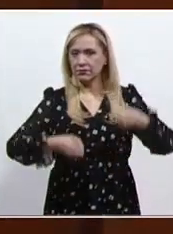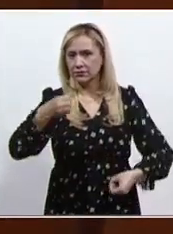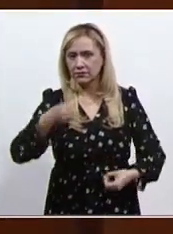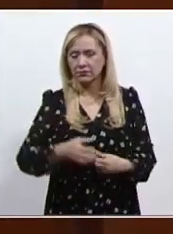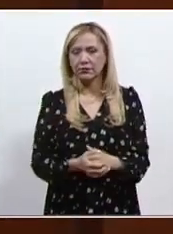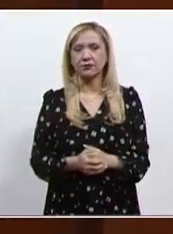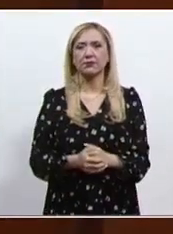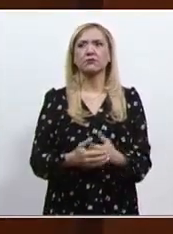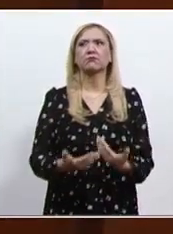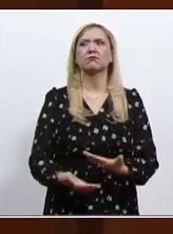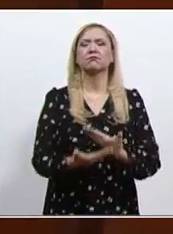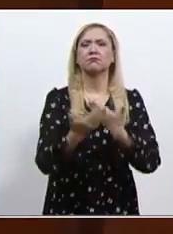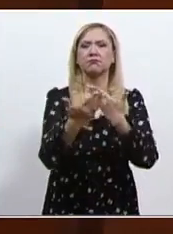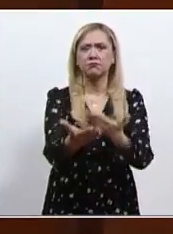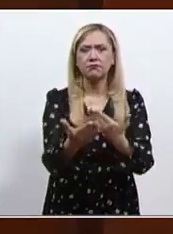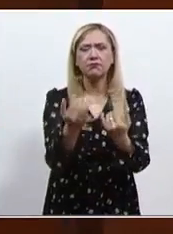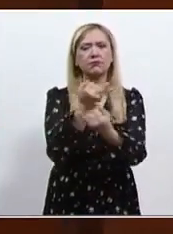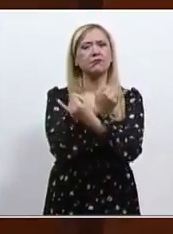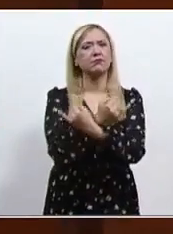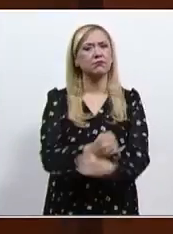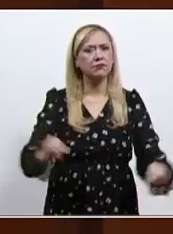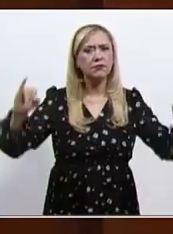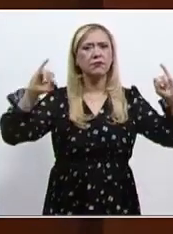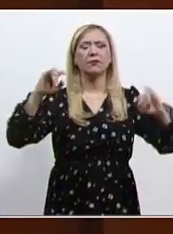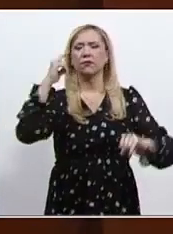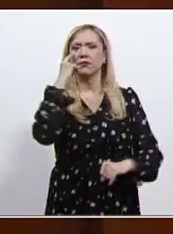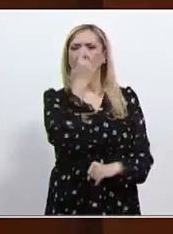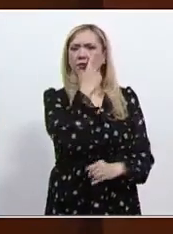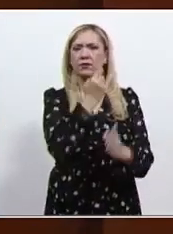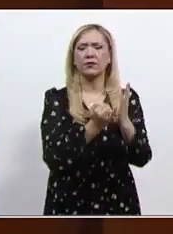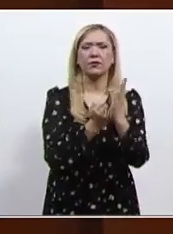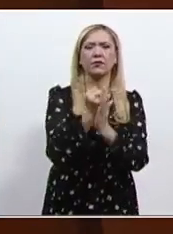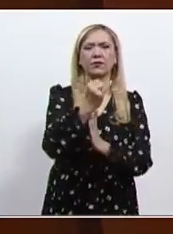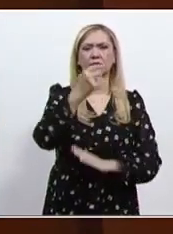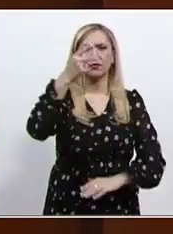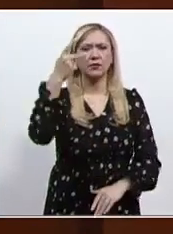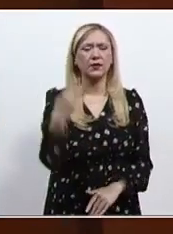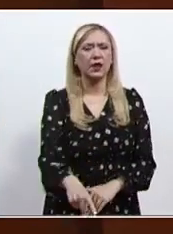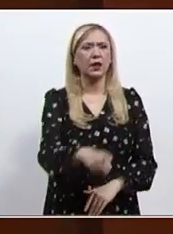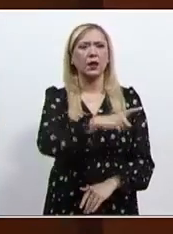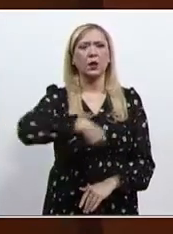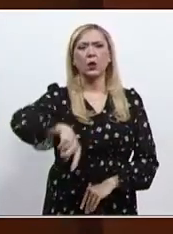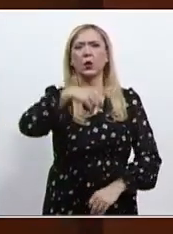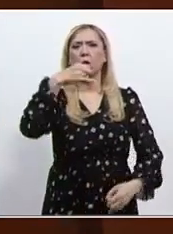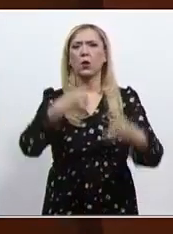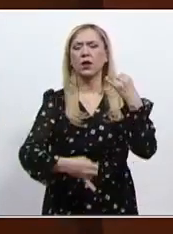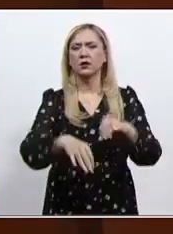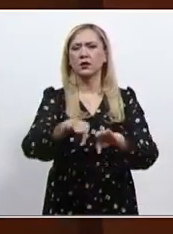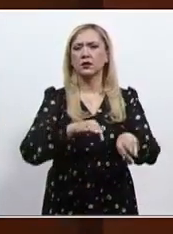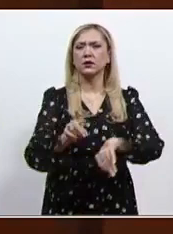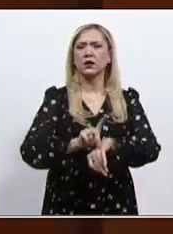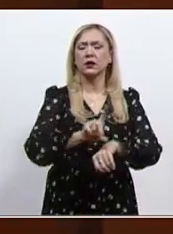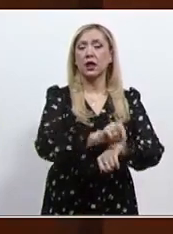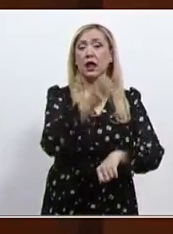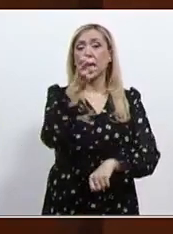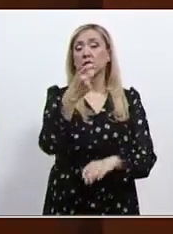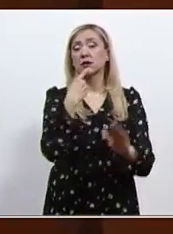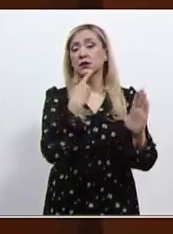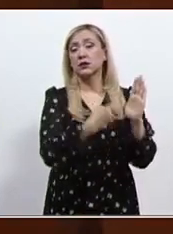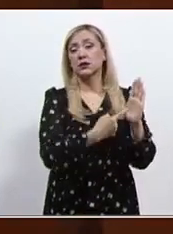garantizar la independencia y autonomía de las personas juzgadoras preserva el principio constitucional